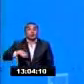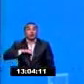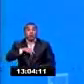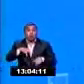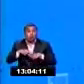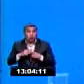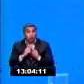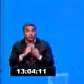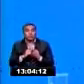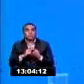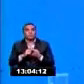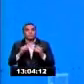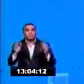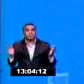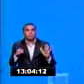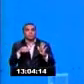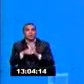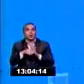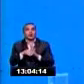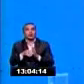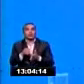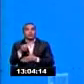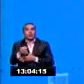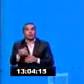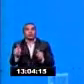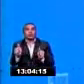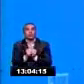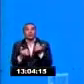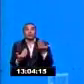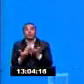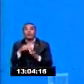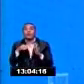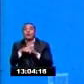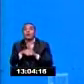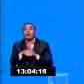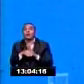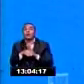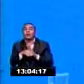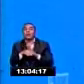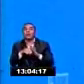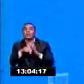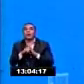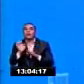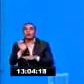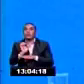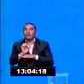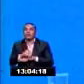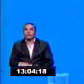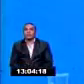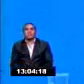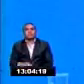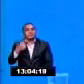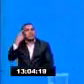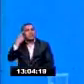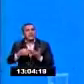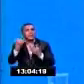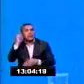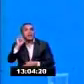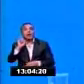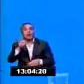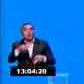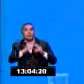empezamos la iniciativa del Banco del Pueblo con un nuevo banco producto de Banecuador. La idea era y sigue siendo prestar